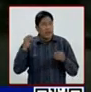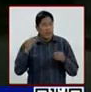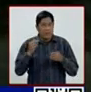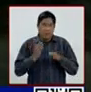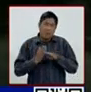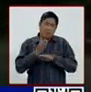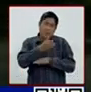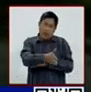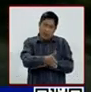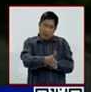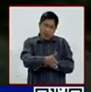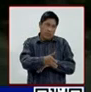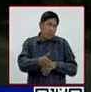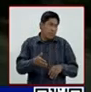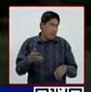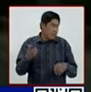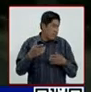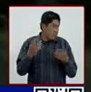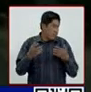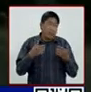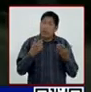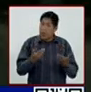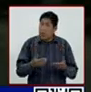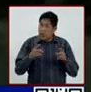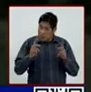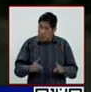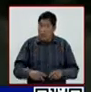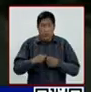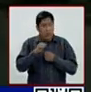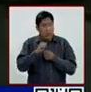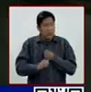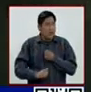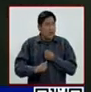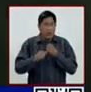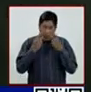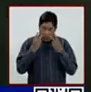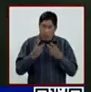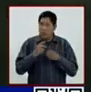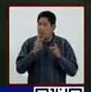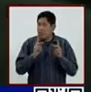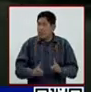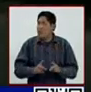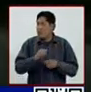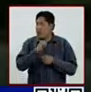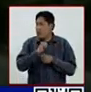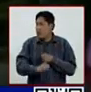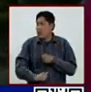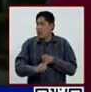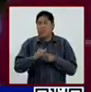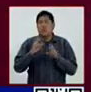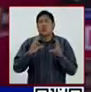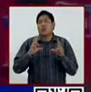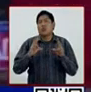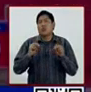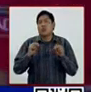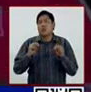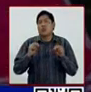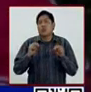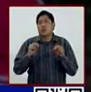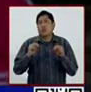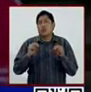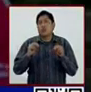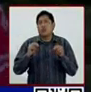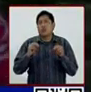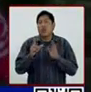pasaba hacia el otro lado hay personas heridas hemos visto personas heridas hasta el momento no tenemos un informe oficial de